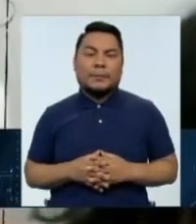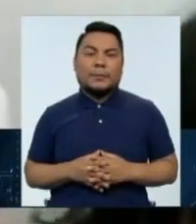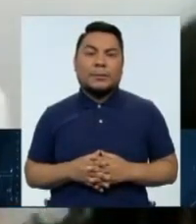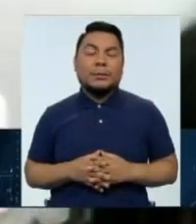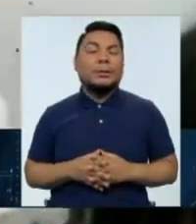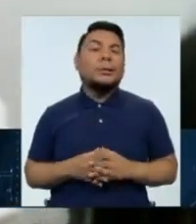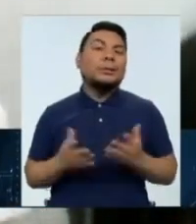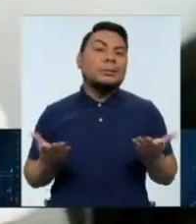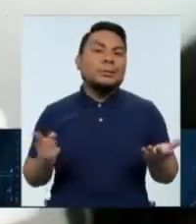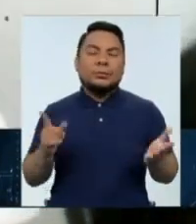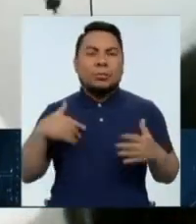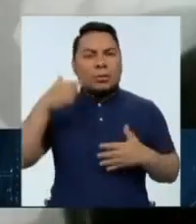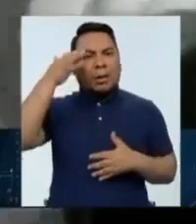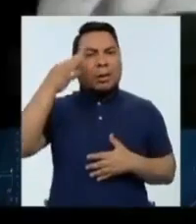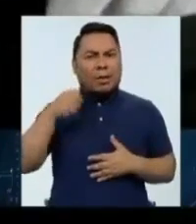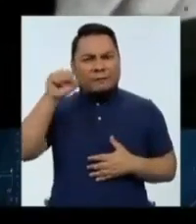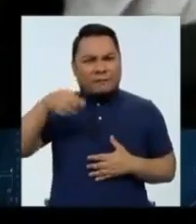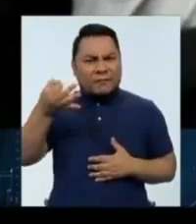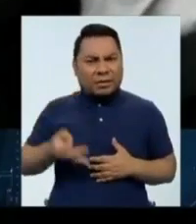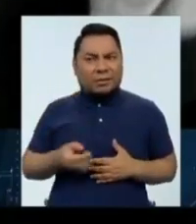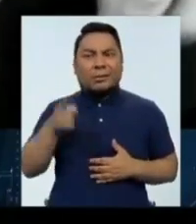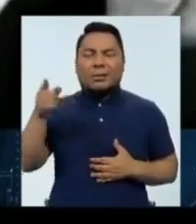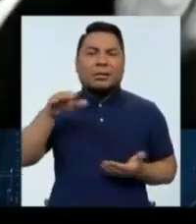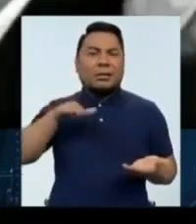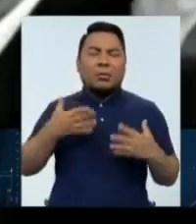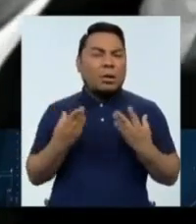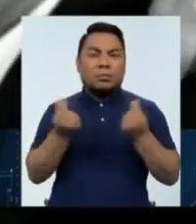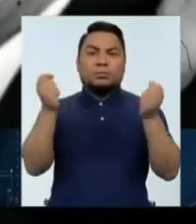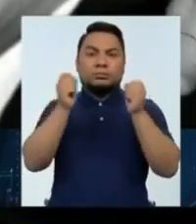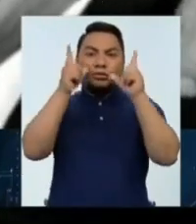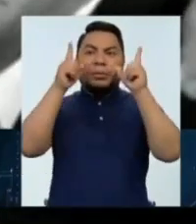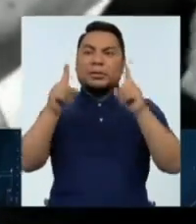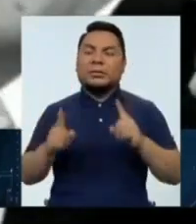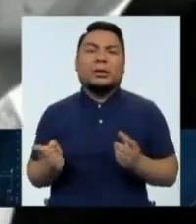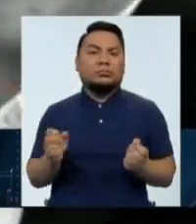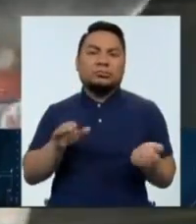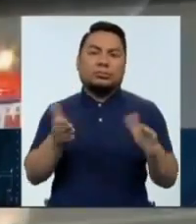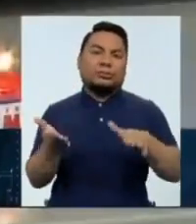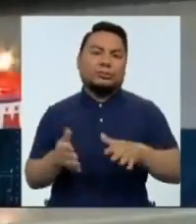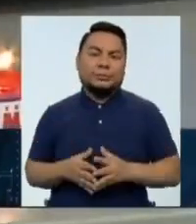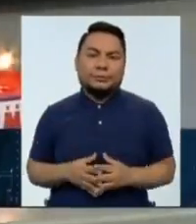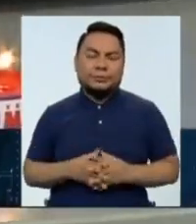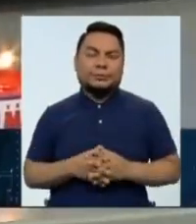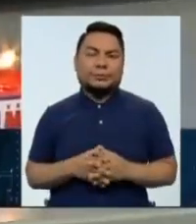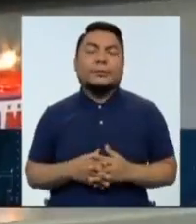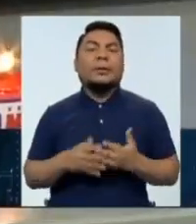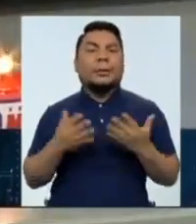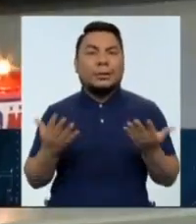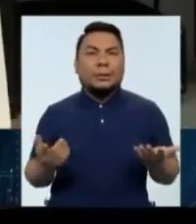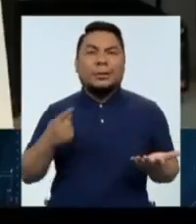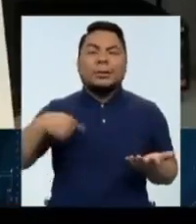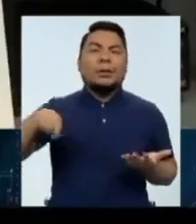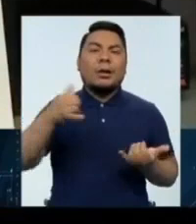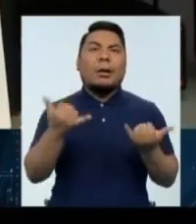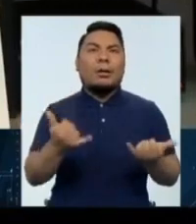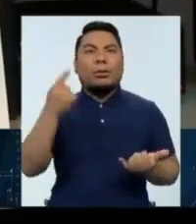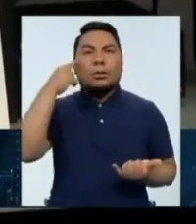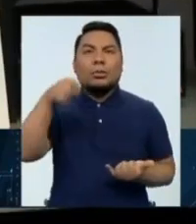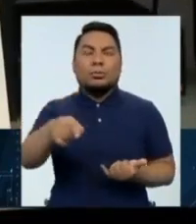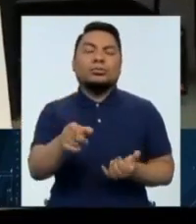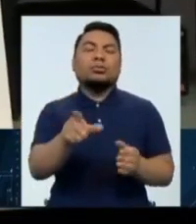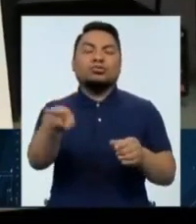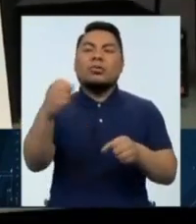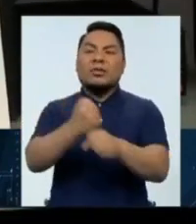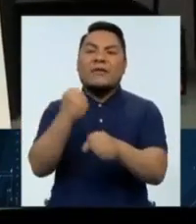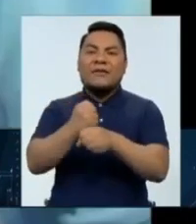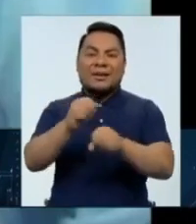No pudimos creerlo. Te fuiste de la forma más inesperada. Unas velas iluminan el lugar donde solías